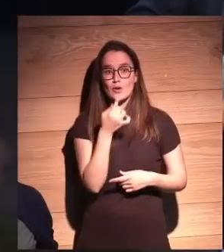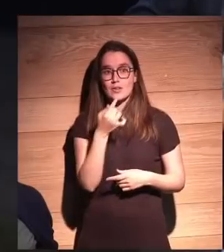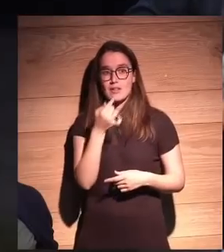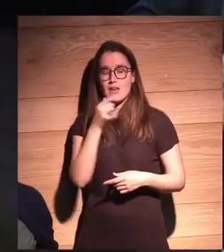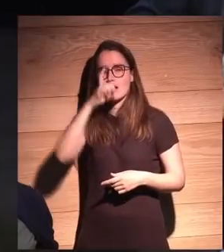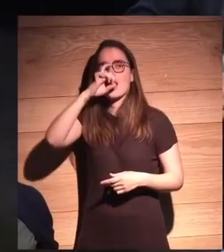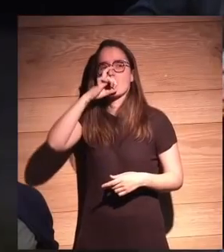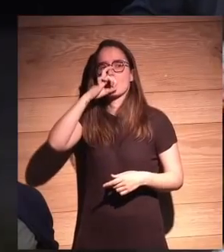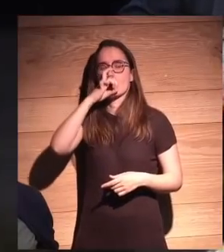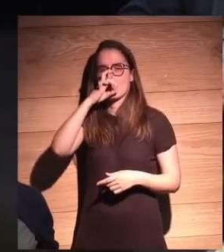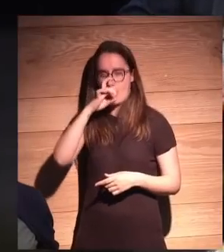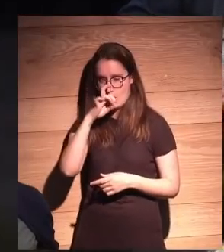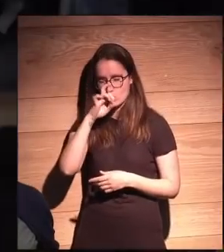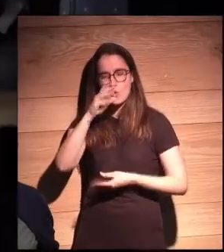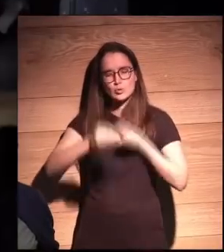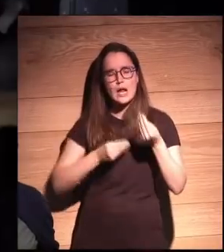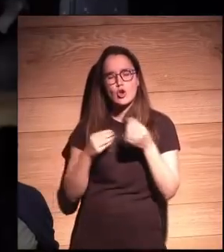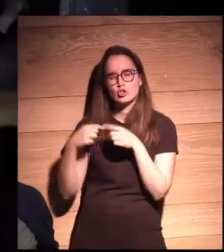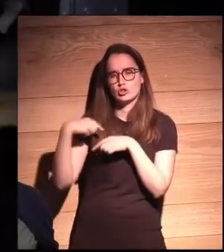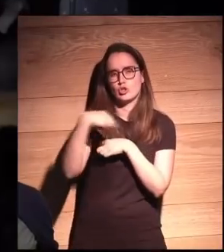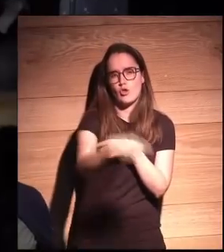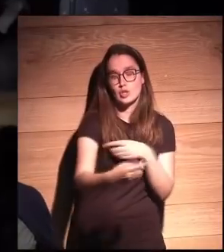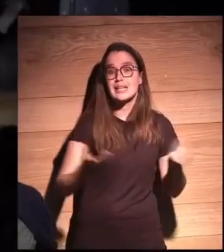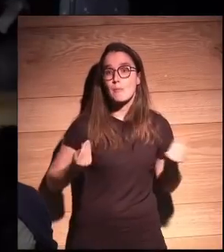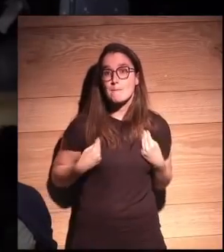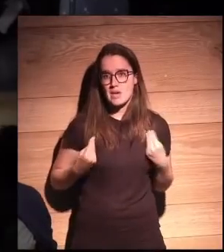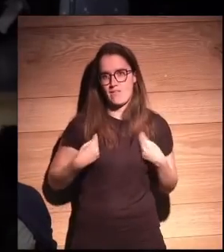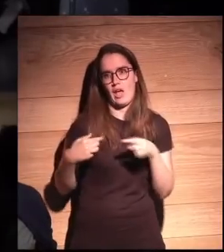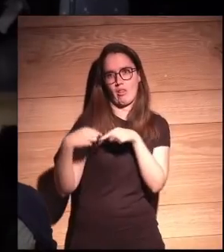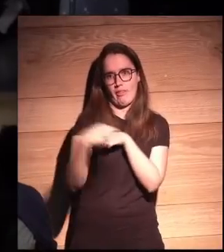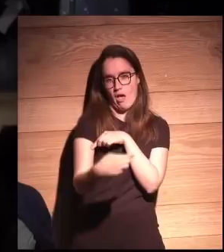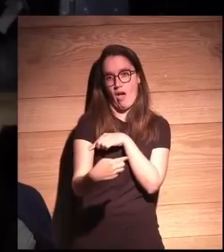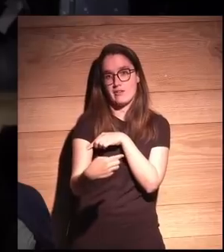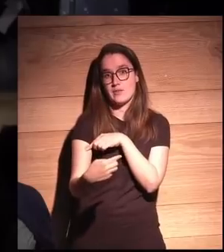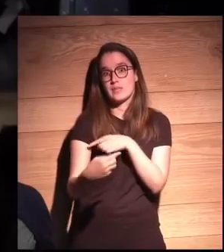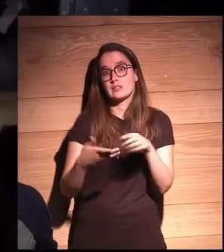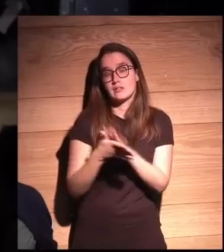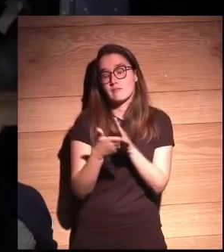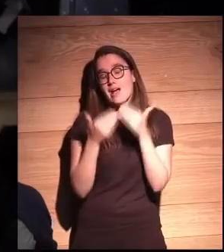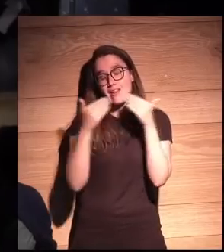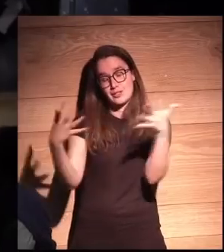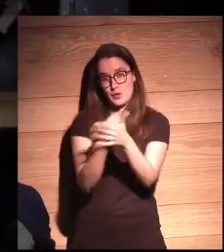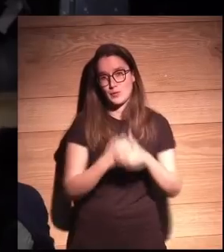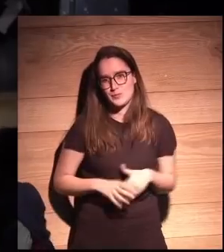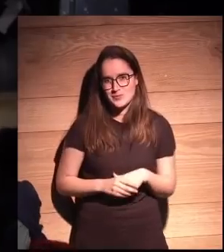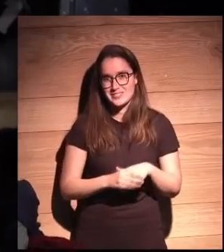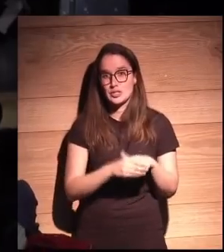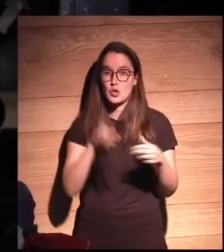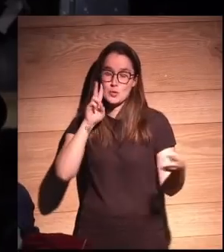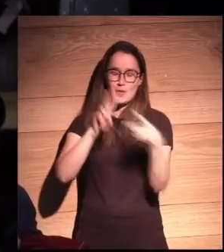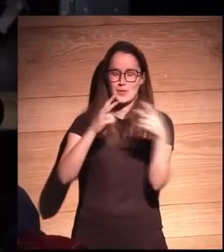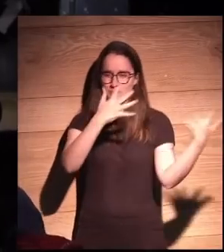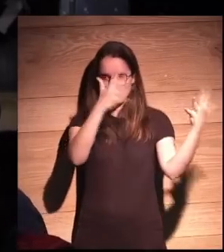llamaban, acordaos, aplicadlo cada día y todos los días, carpe diem. Así que carpe diem y gracias a todos. Lo